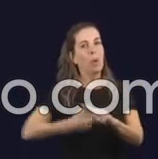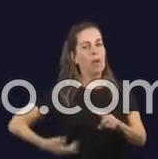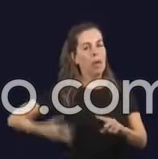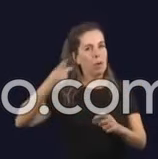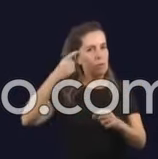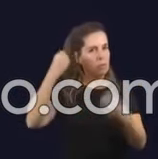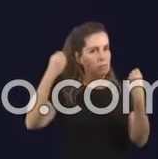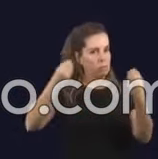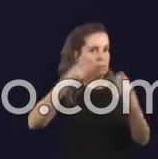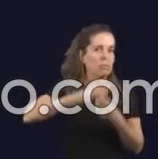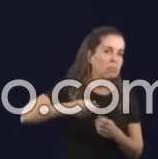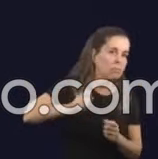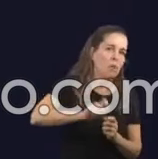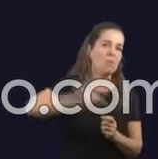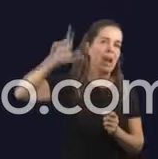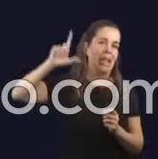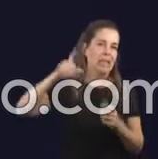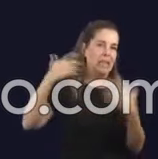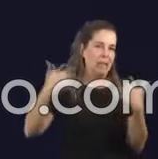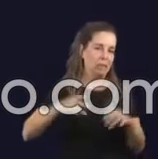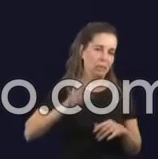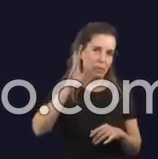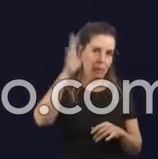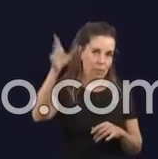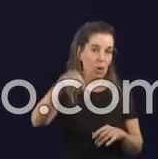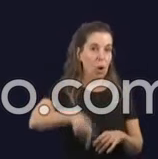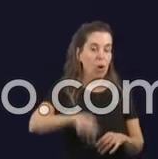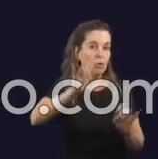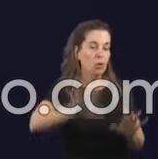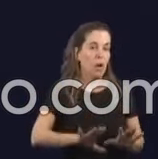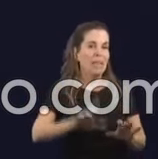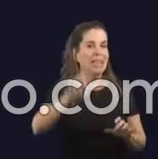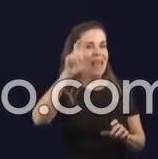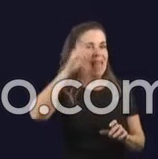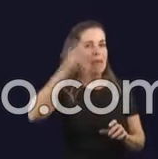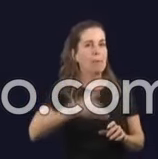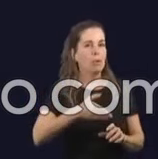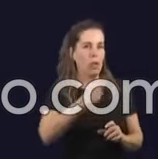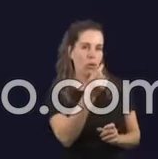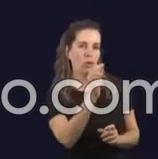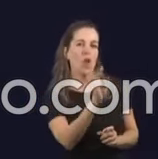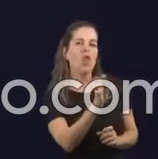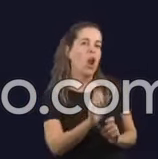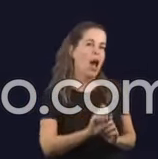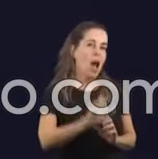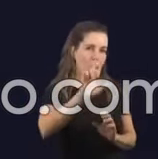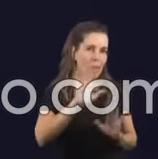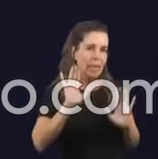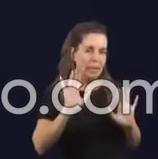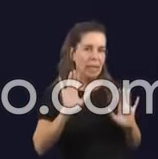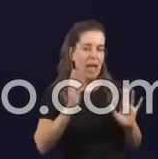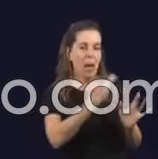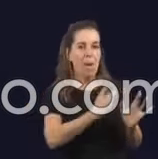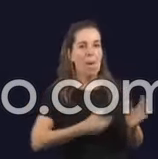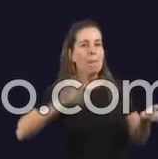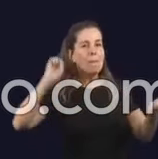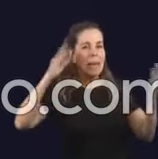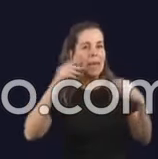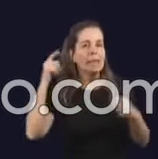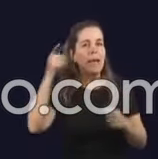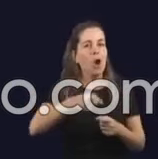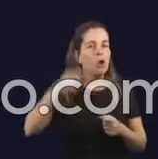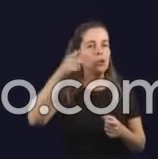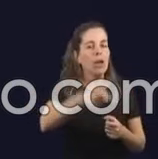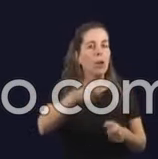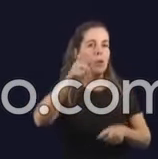digo no hoy el aumento ha sido un 10% y en tal caso lo que el presidente refiere como los evaluadores cereales o